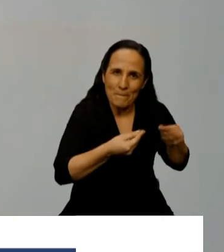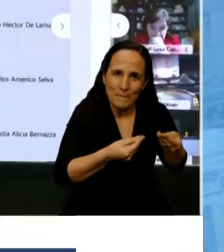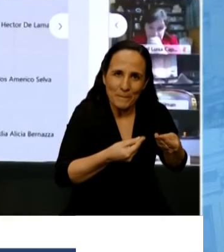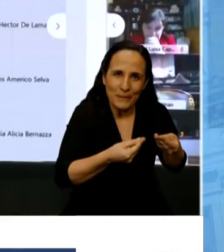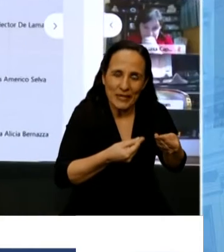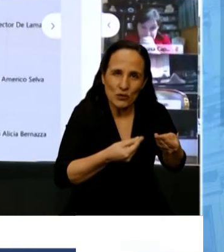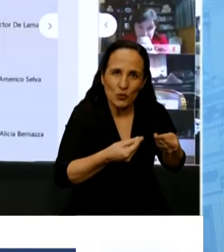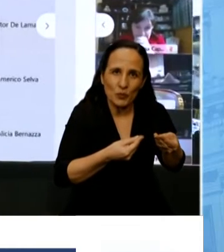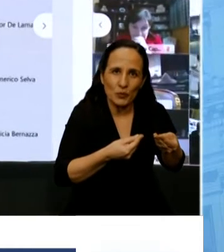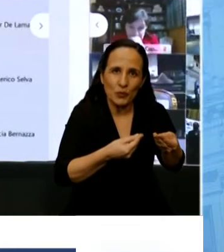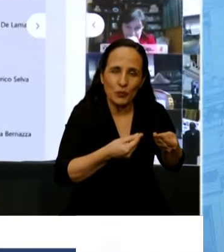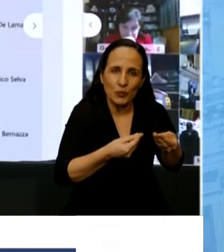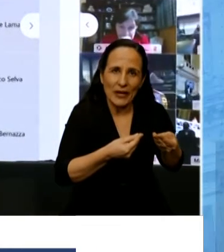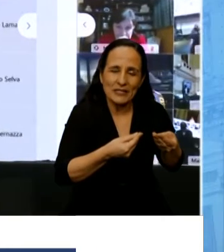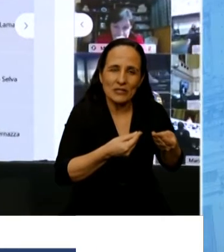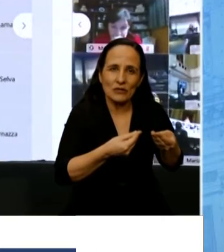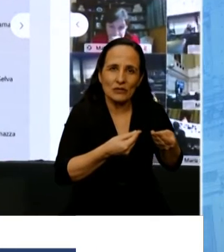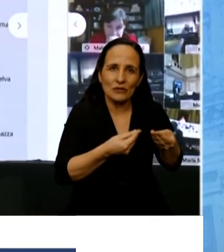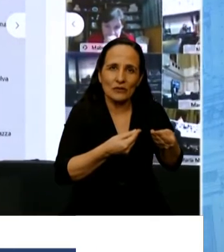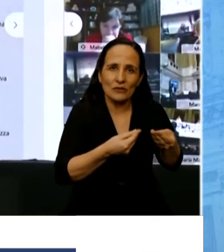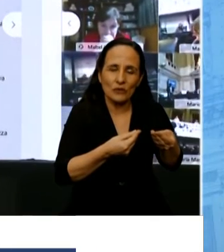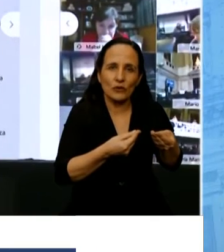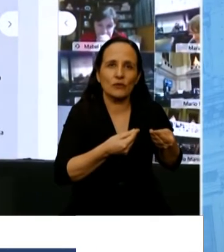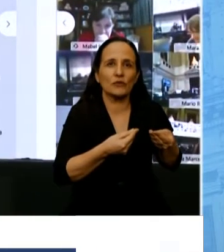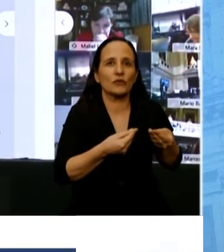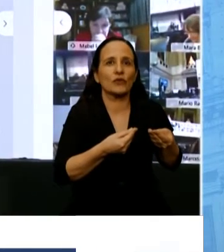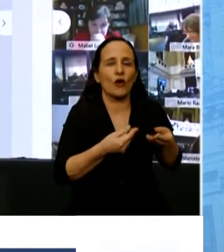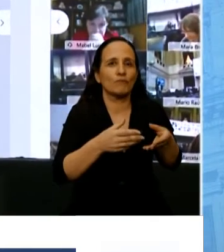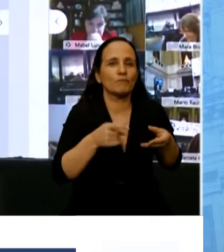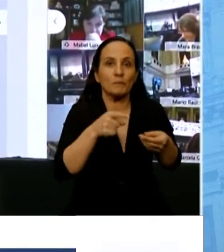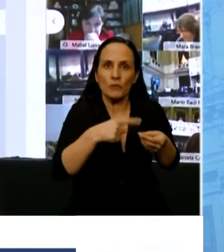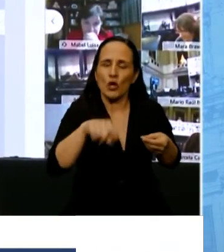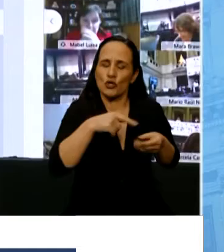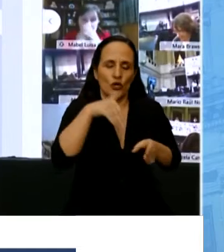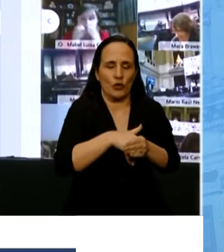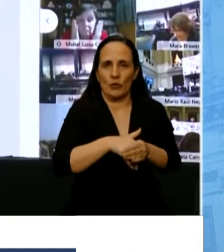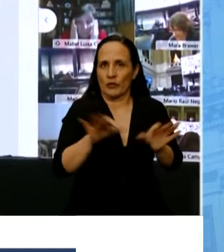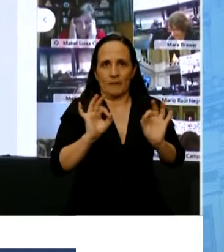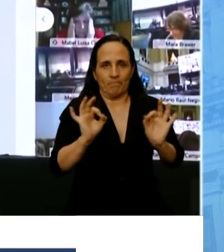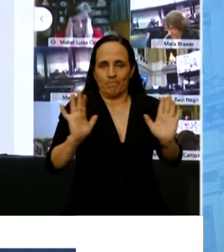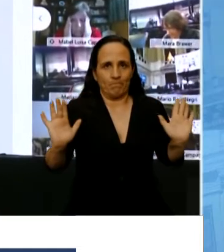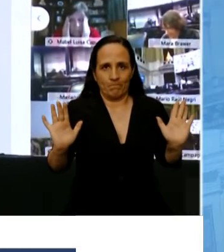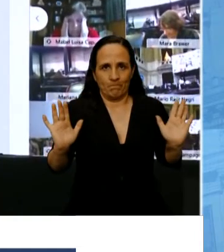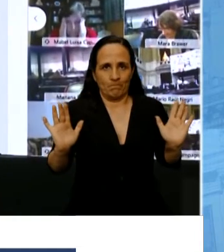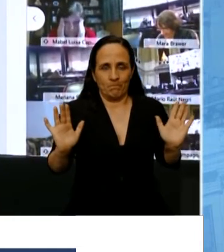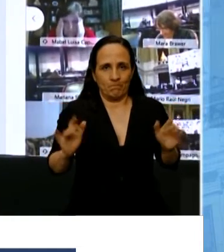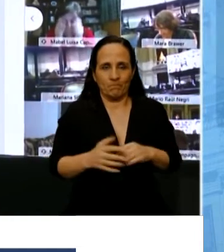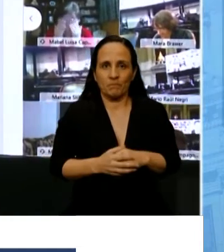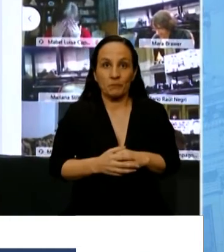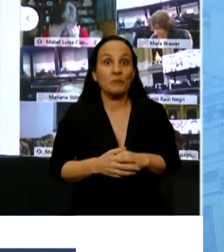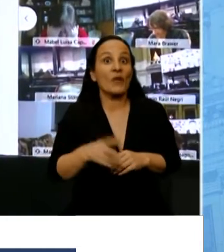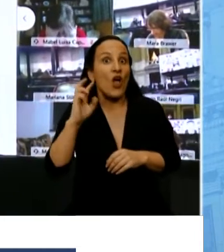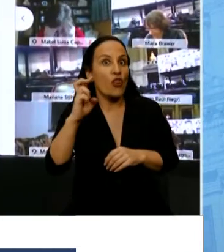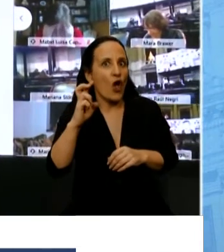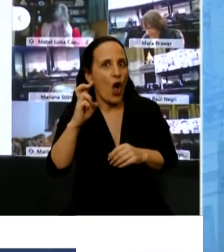voluntad de colaborar, tenemos que irnos apelando. Uno ve el valor del dólar